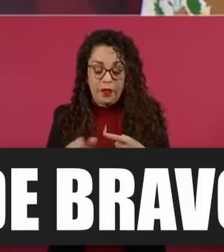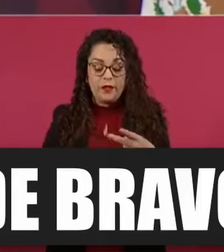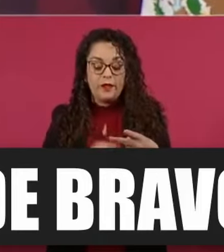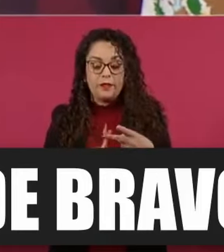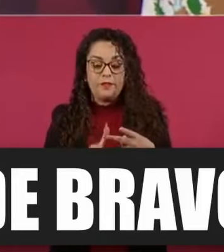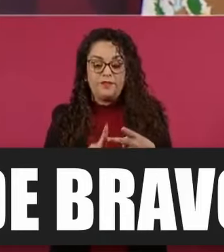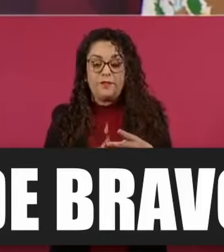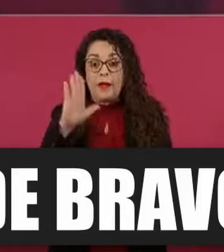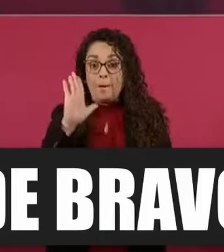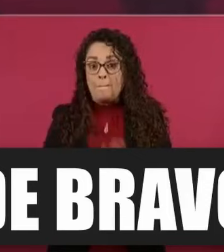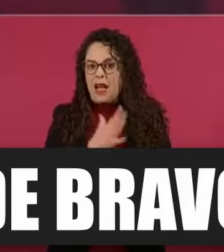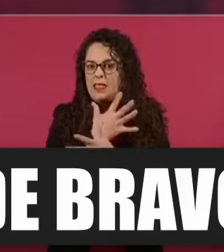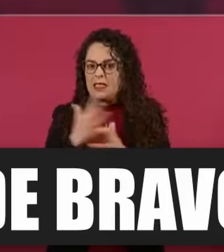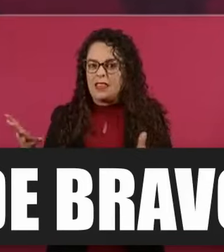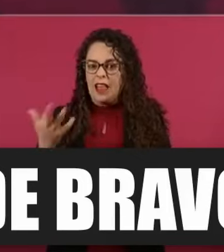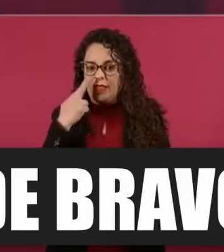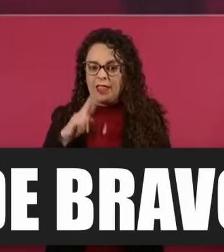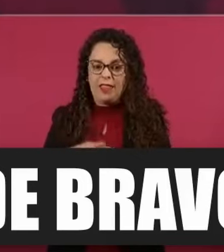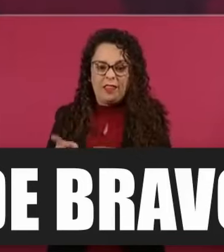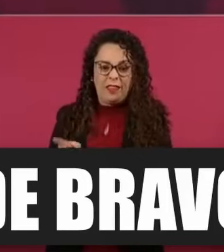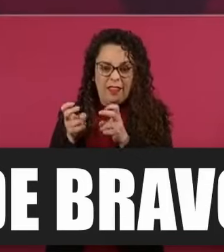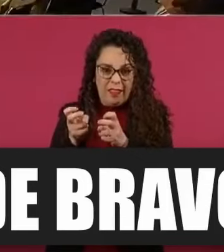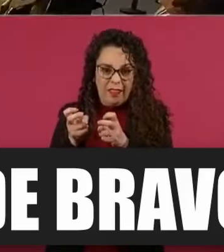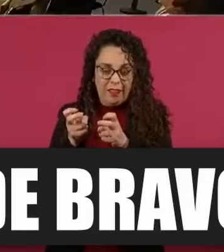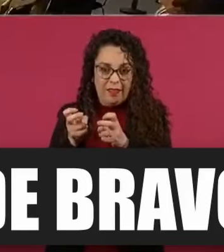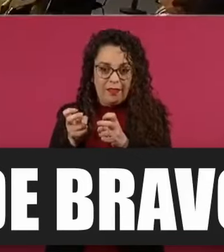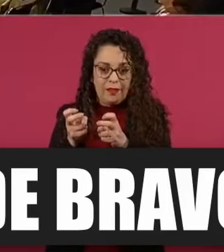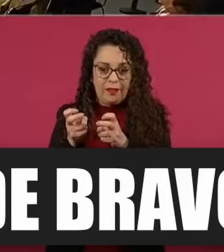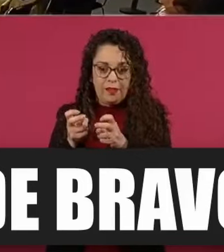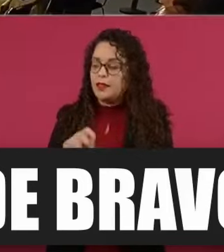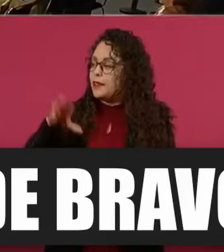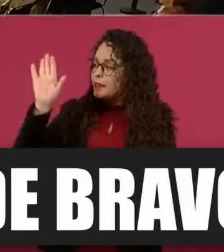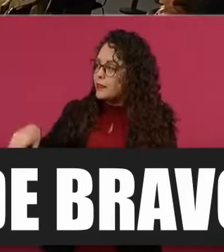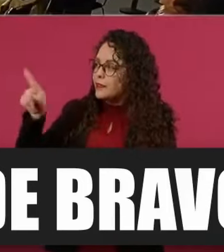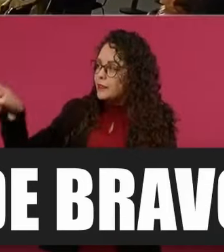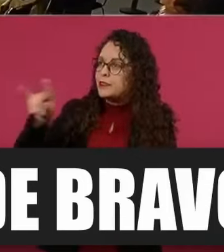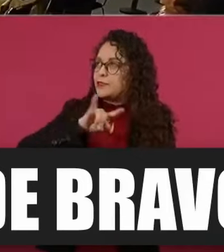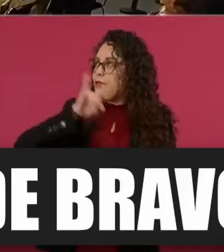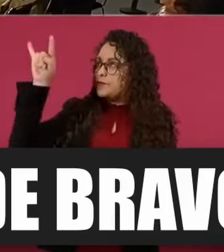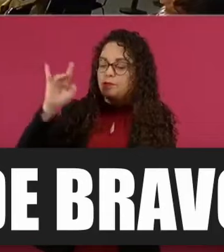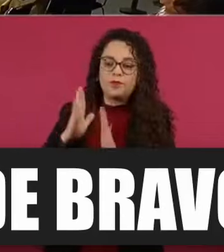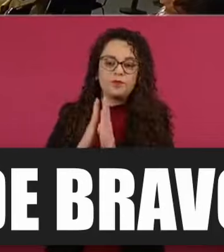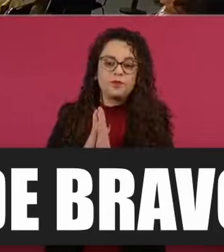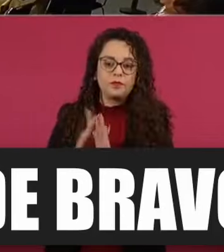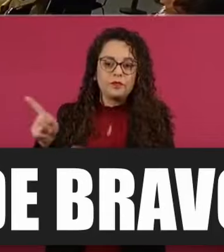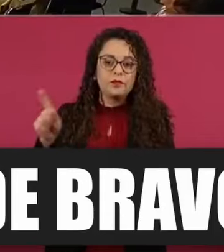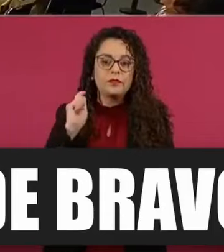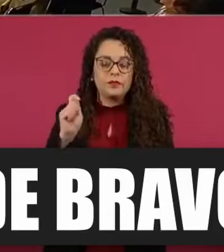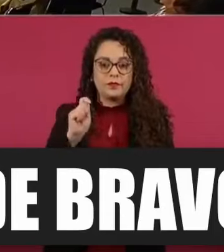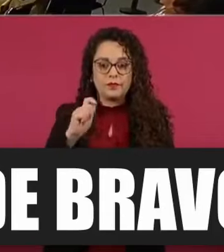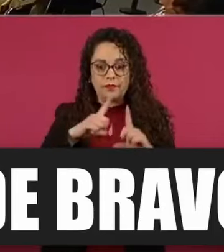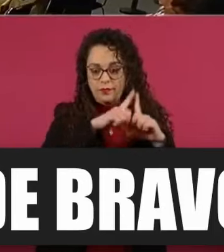pues la tranza mayor, a ver, ¿por qué no pones el de favor el mapa del